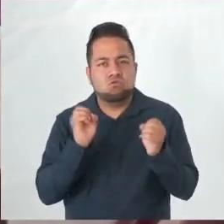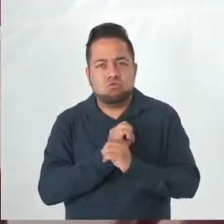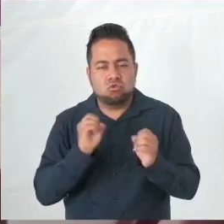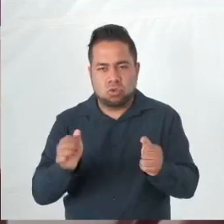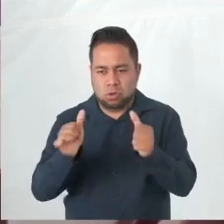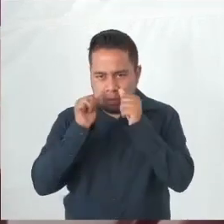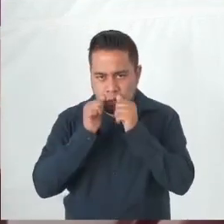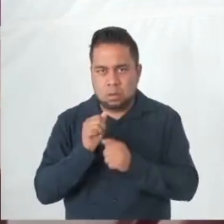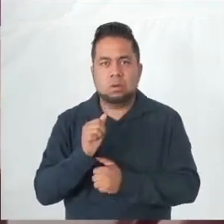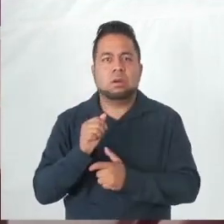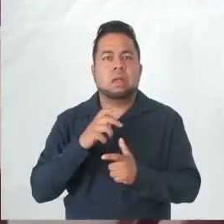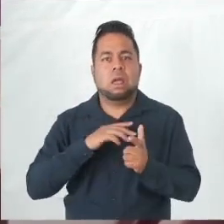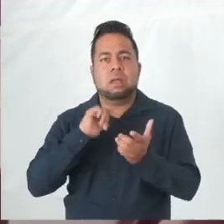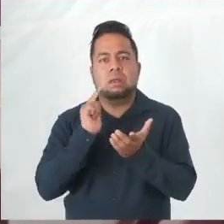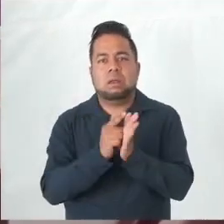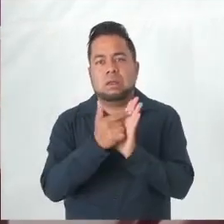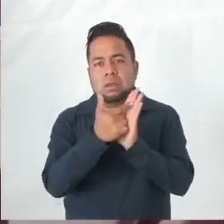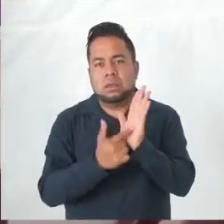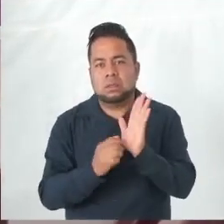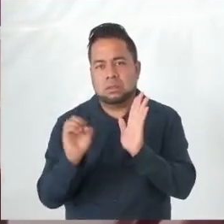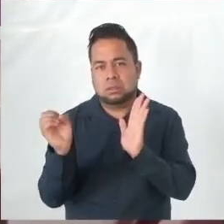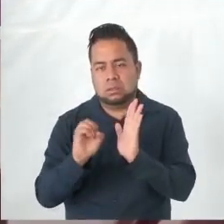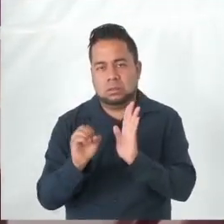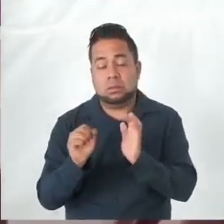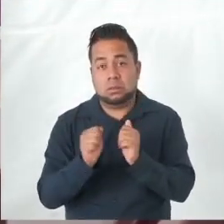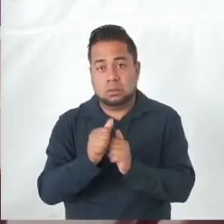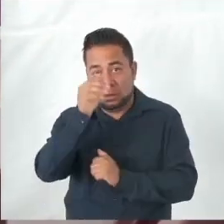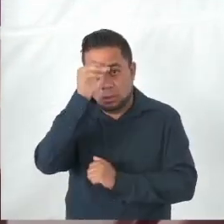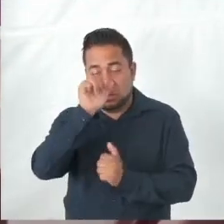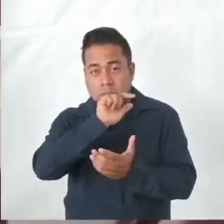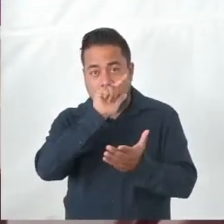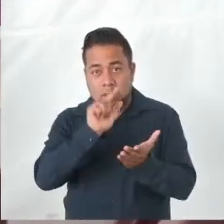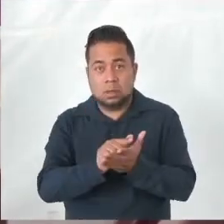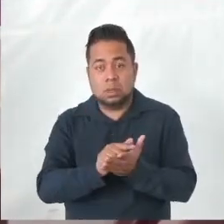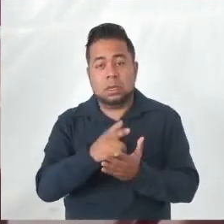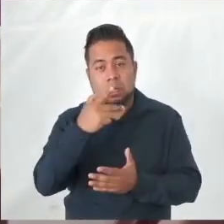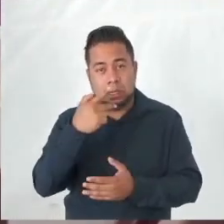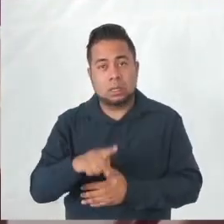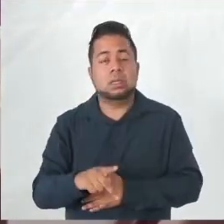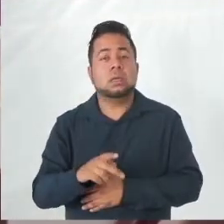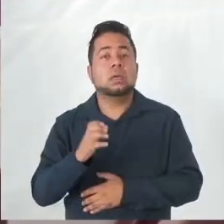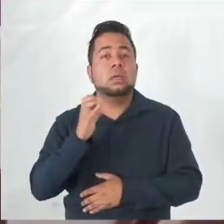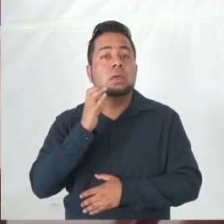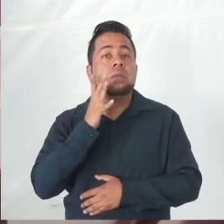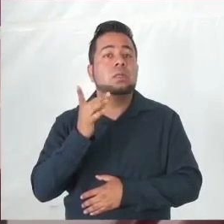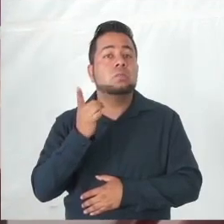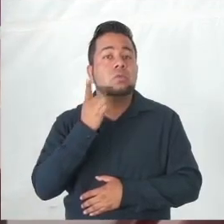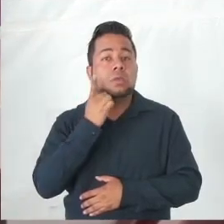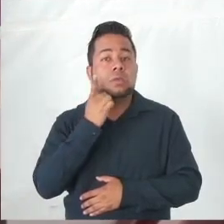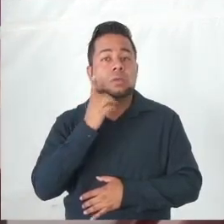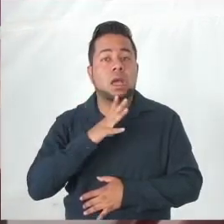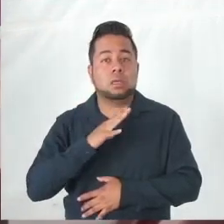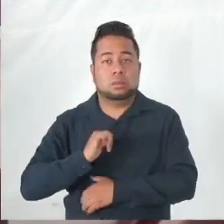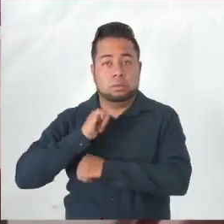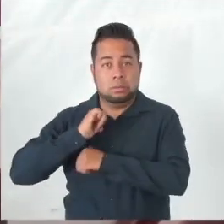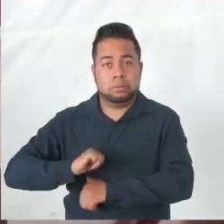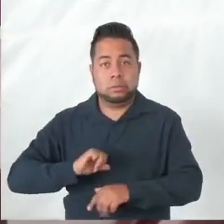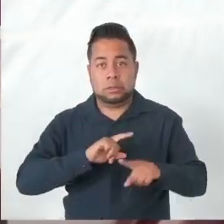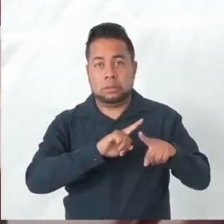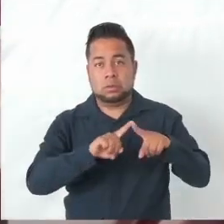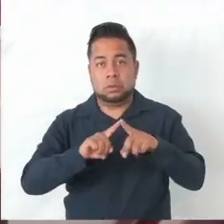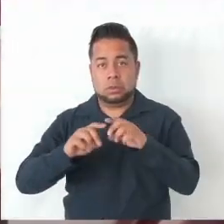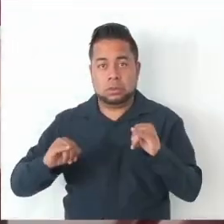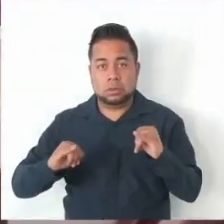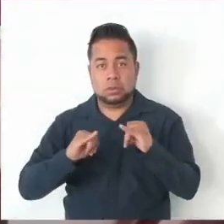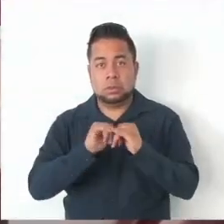que no contempla el marco jurídico. De conformidad con la Ley Orgánica del Poder Ejecutivo, los titulares de las